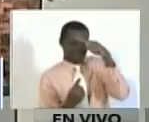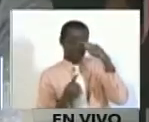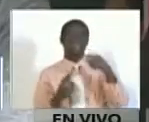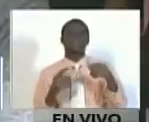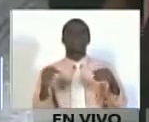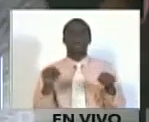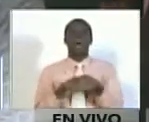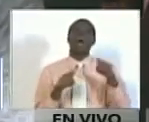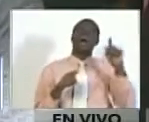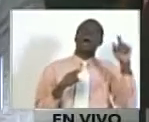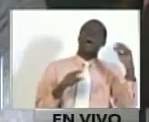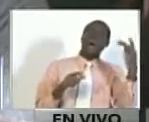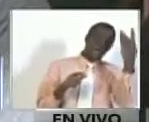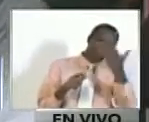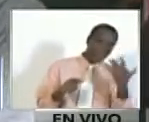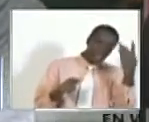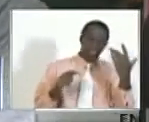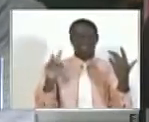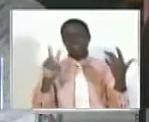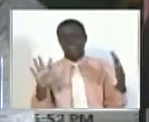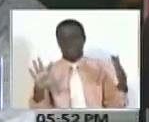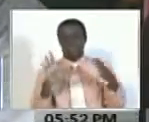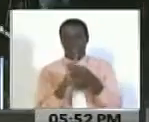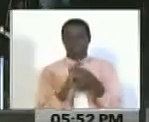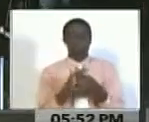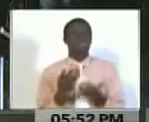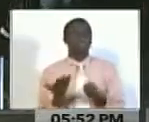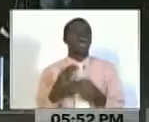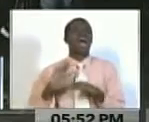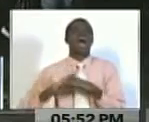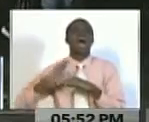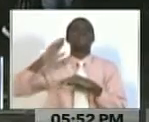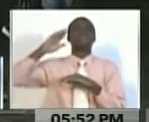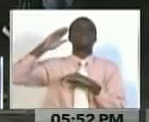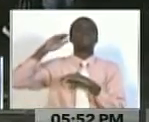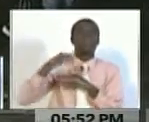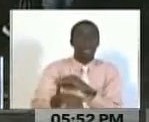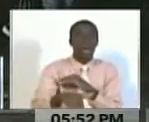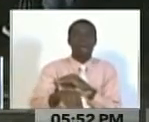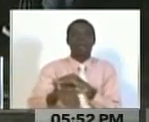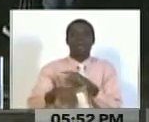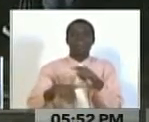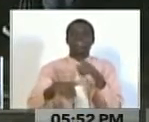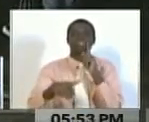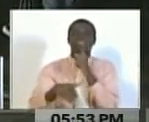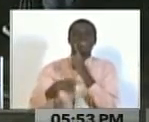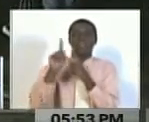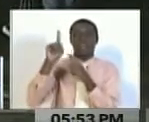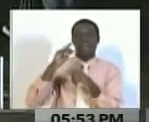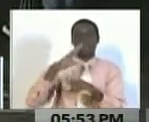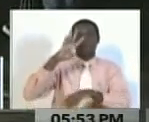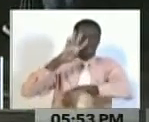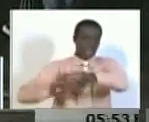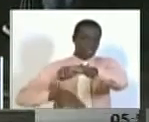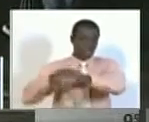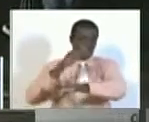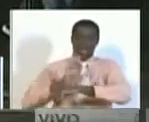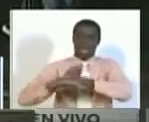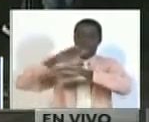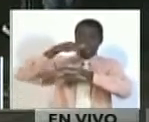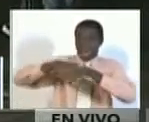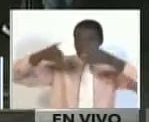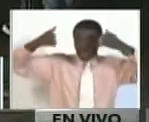Tu Rambla. La Rambla es una calle en la ciudad de Barcelona donde hay gente de todas las razas del